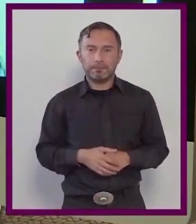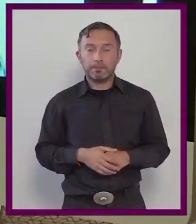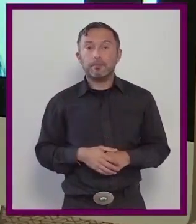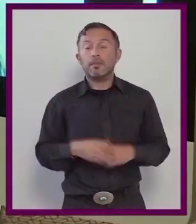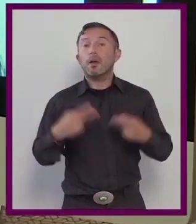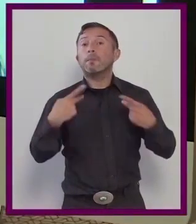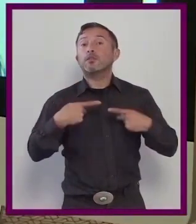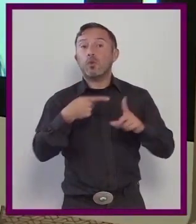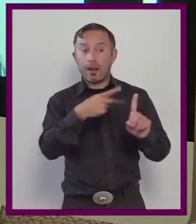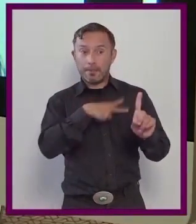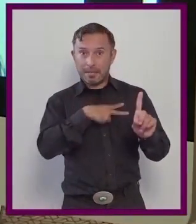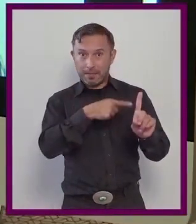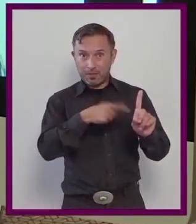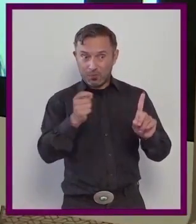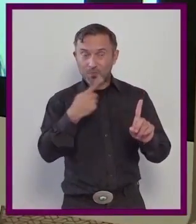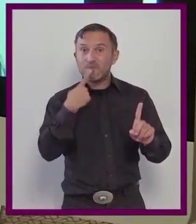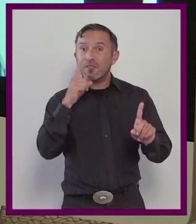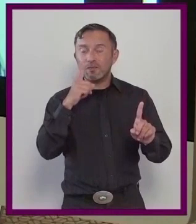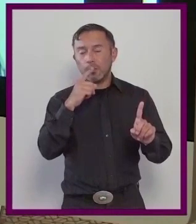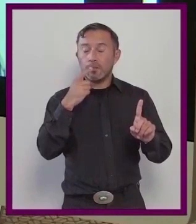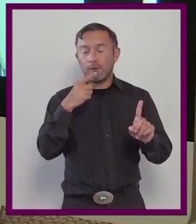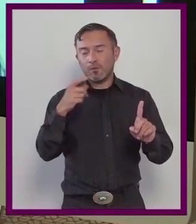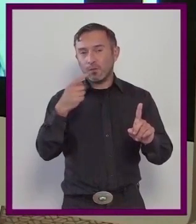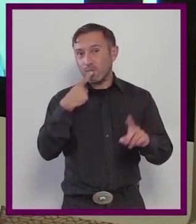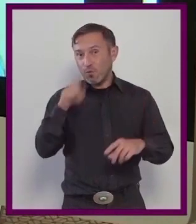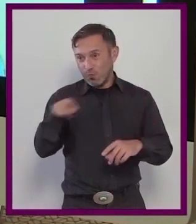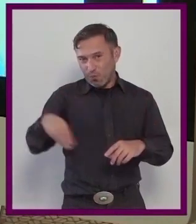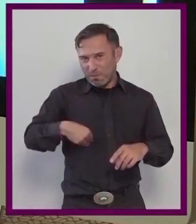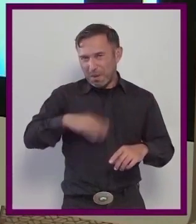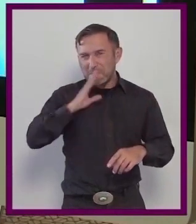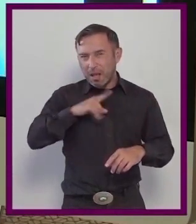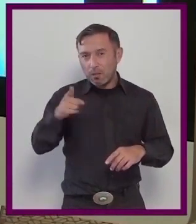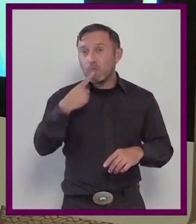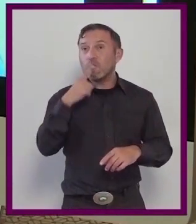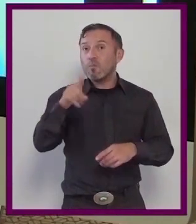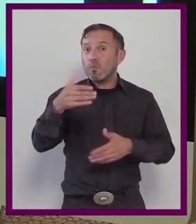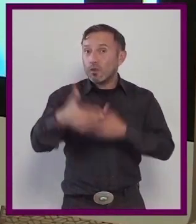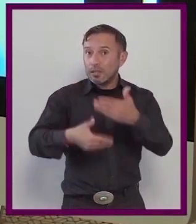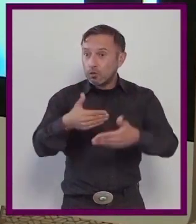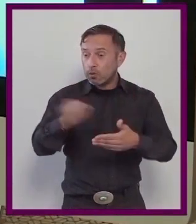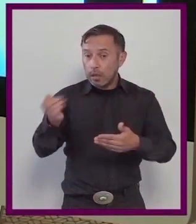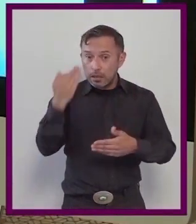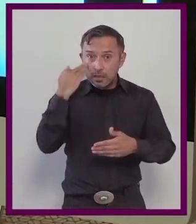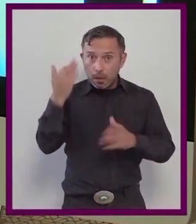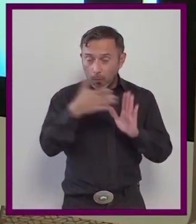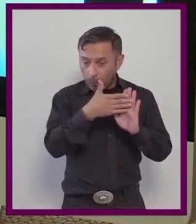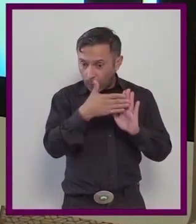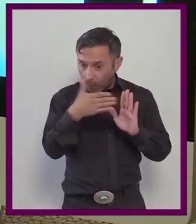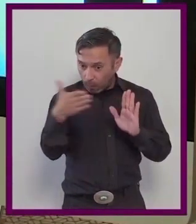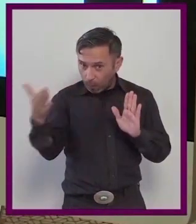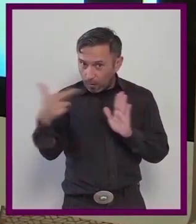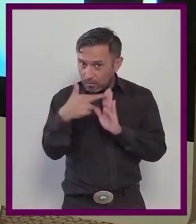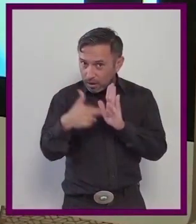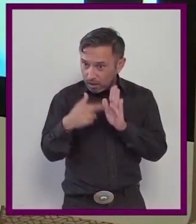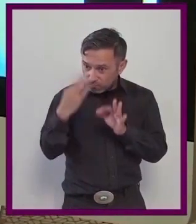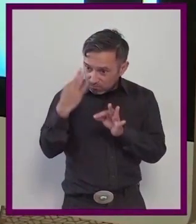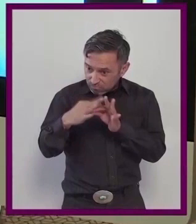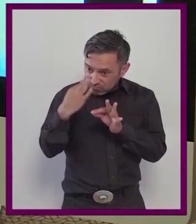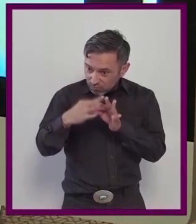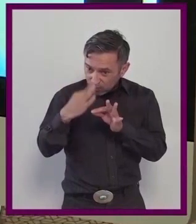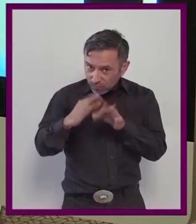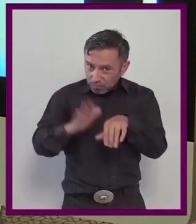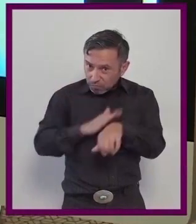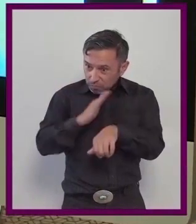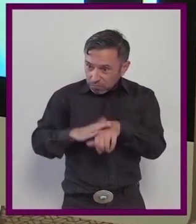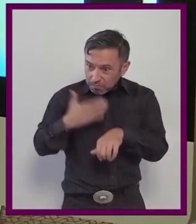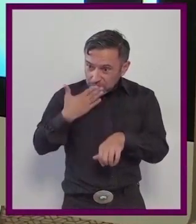la persona que se encuentra sujeta a proceso que si él cumple con las condiciones durante todo ese periodo, el